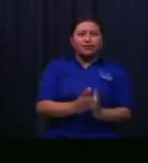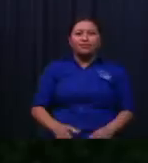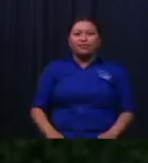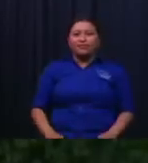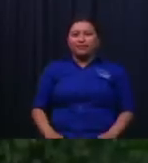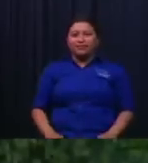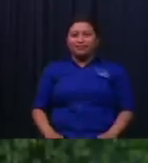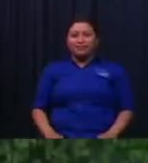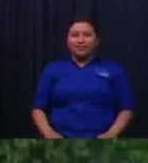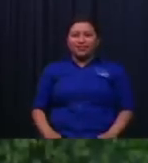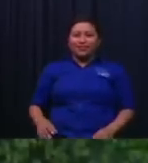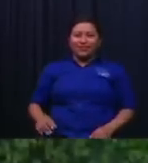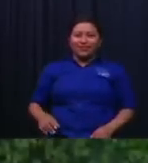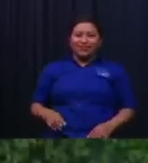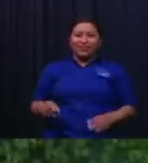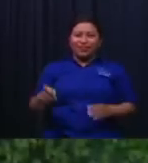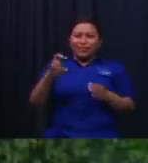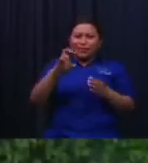impureza, sensualidad,